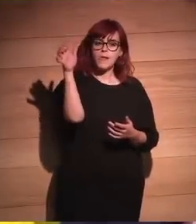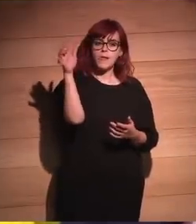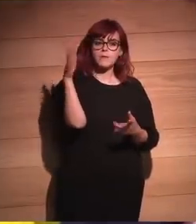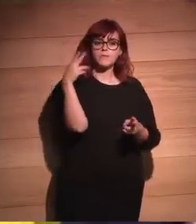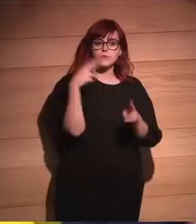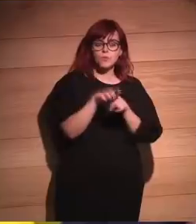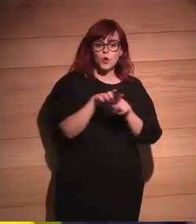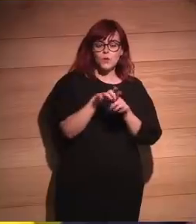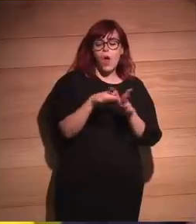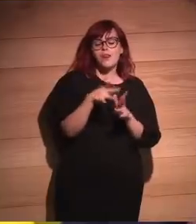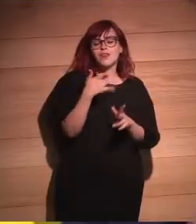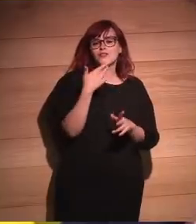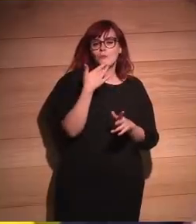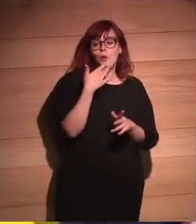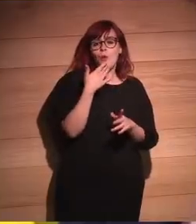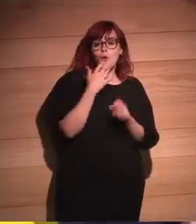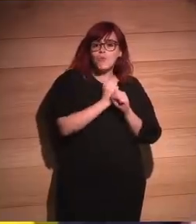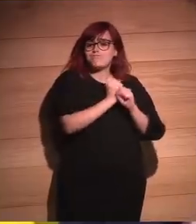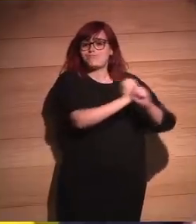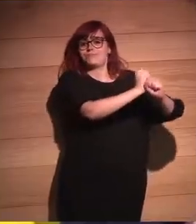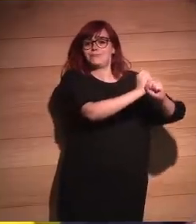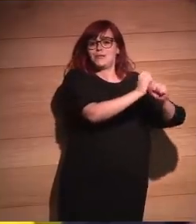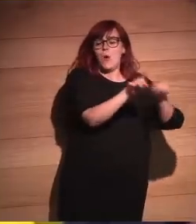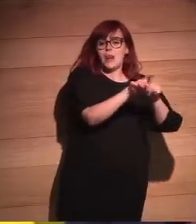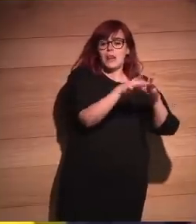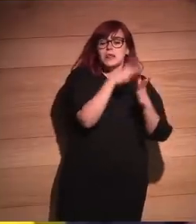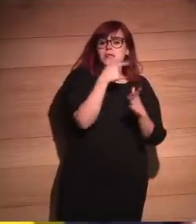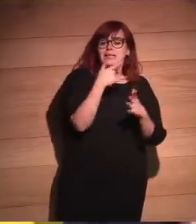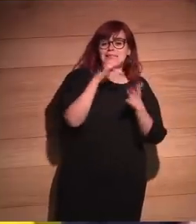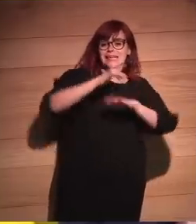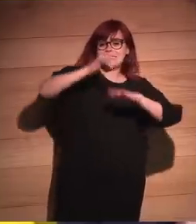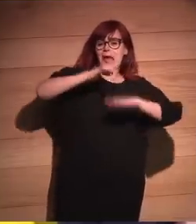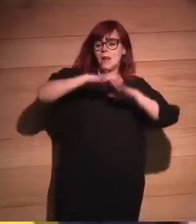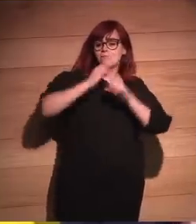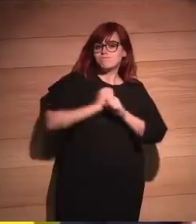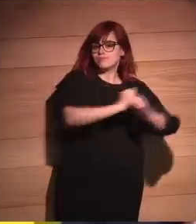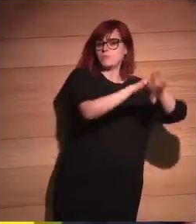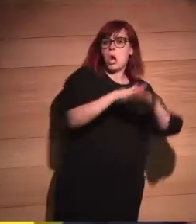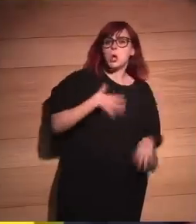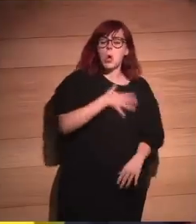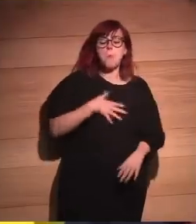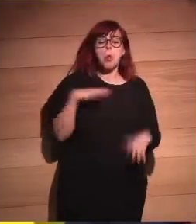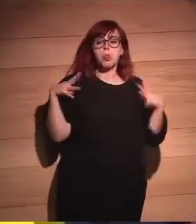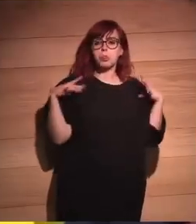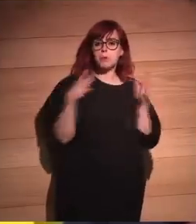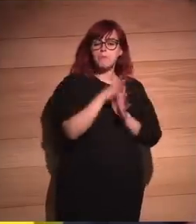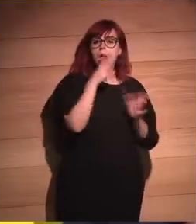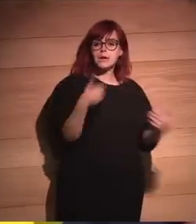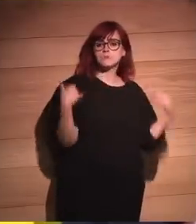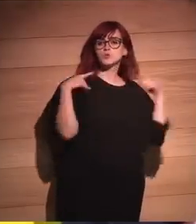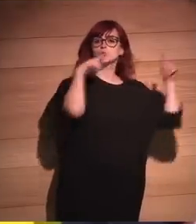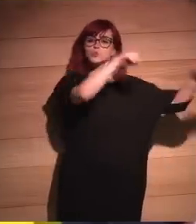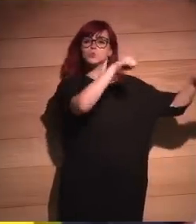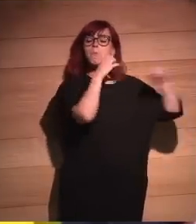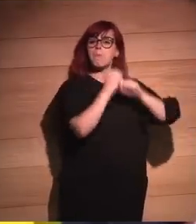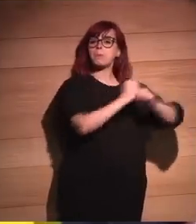llamo colonialismo digital. Que el colonialismo digital es un colonialismo cómodo, agradable, no es que